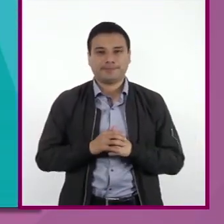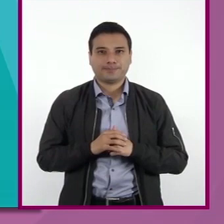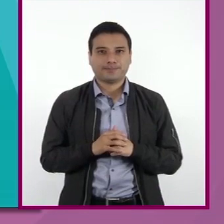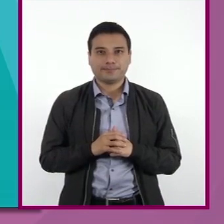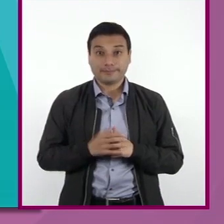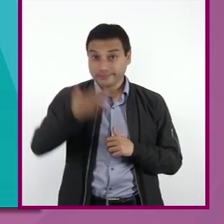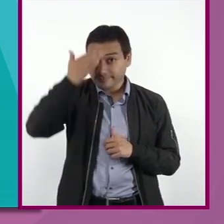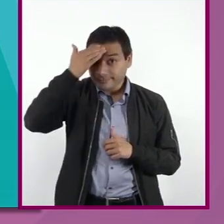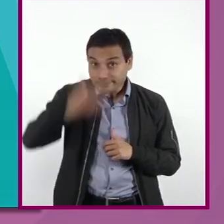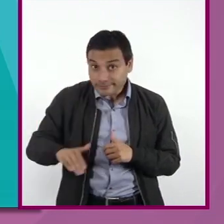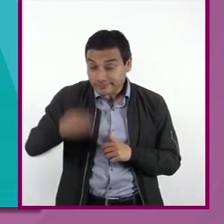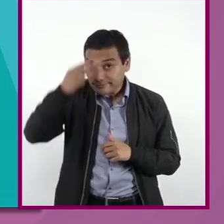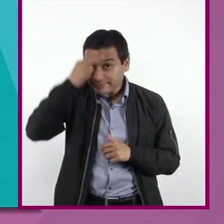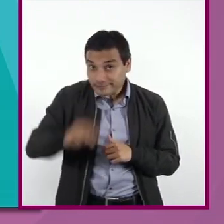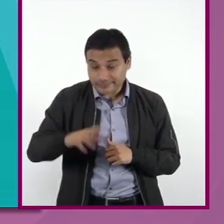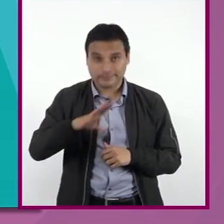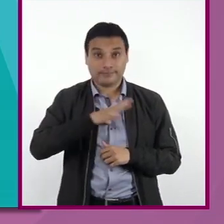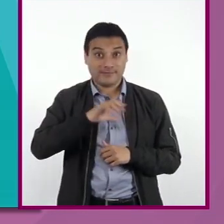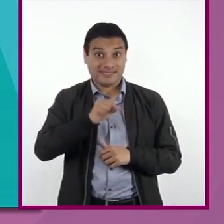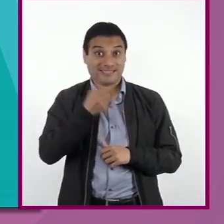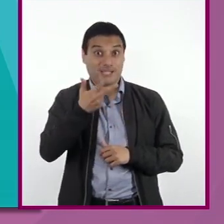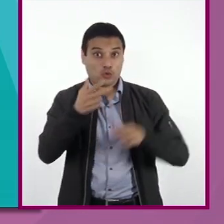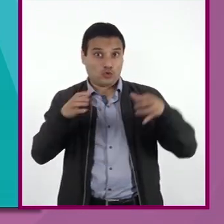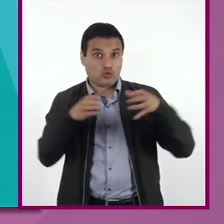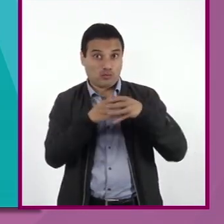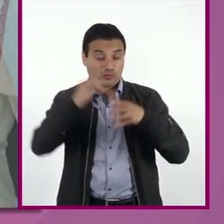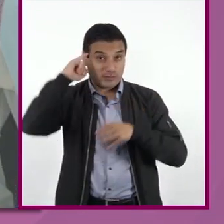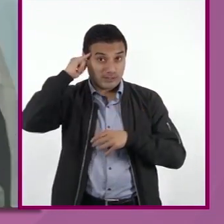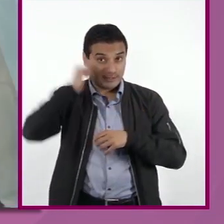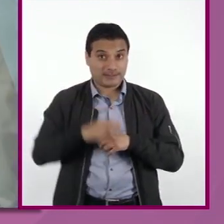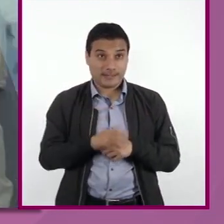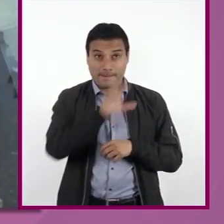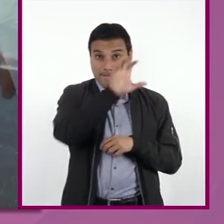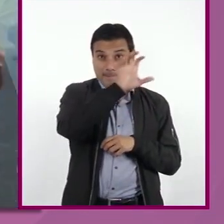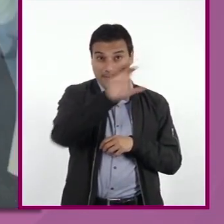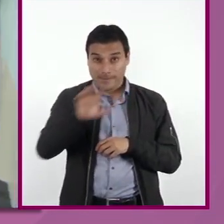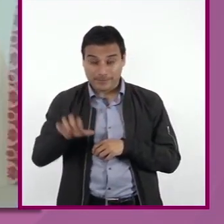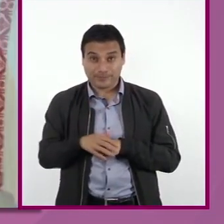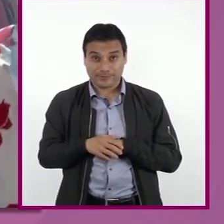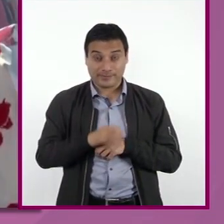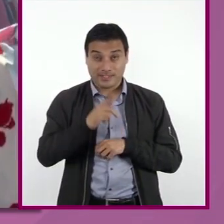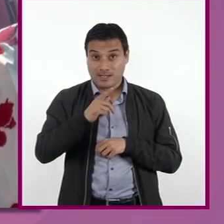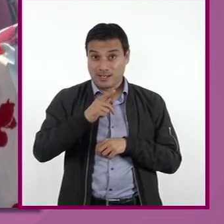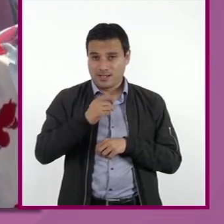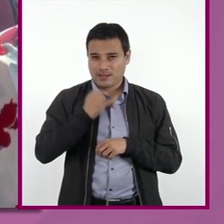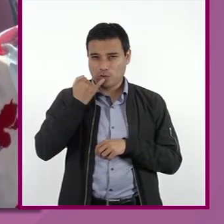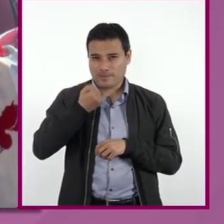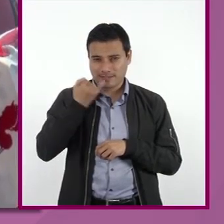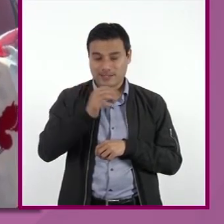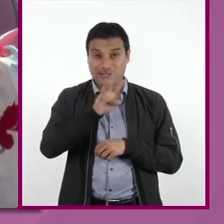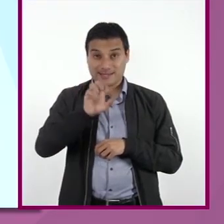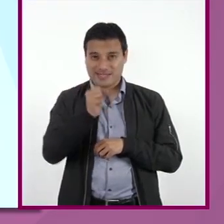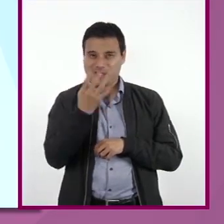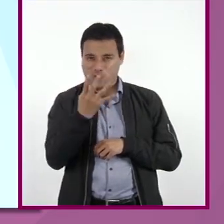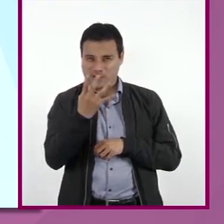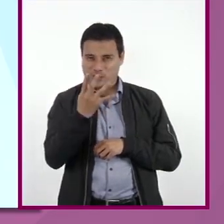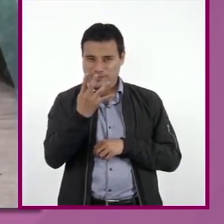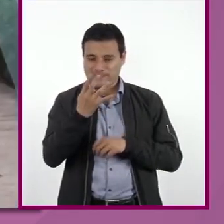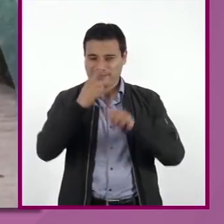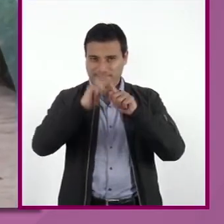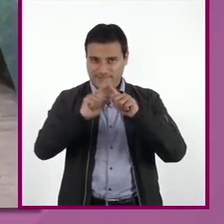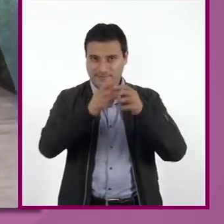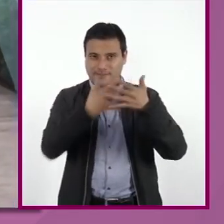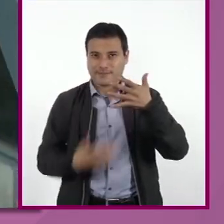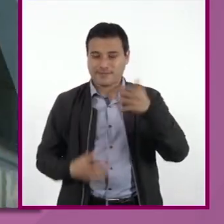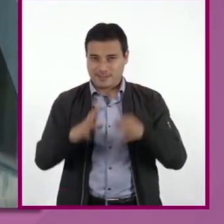¿Sabías que en México existen 68 grupos étnicos, los cuales hablan 364 variantes o tipos de lenguas